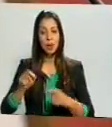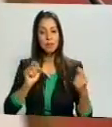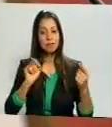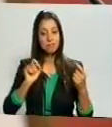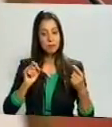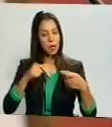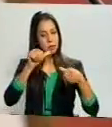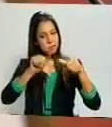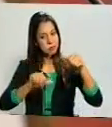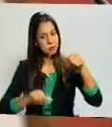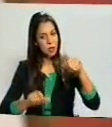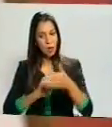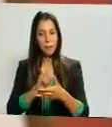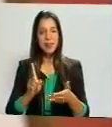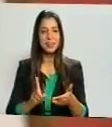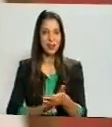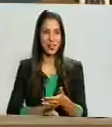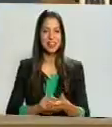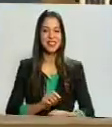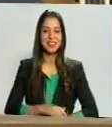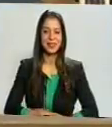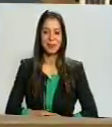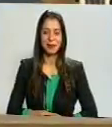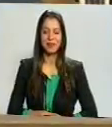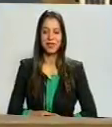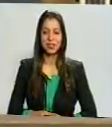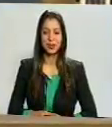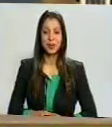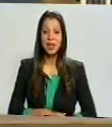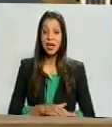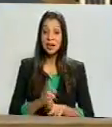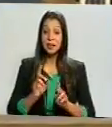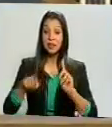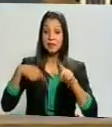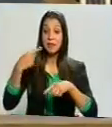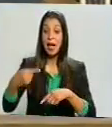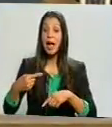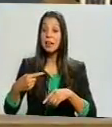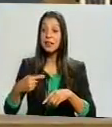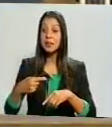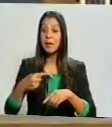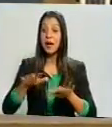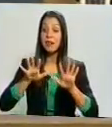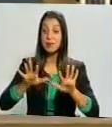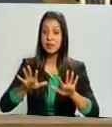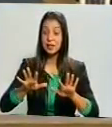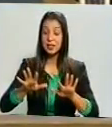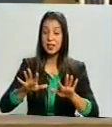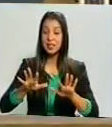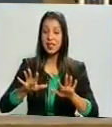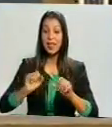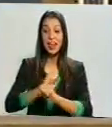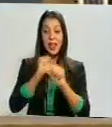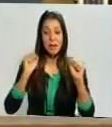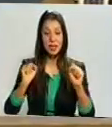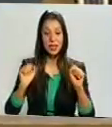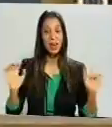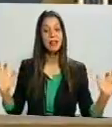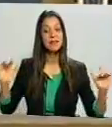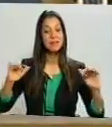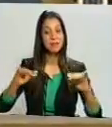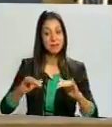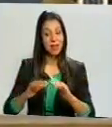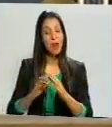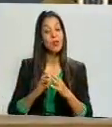en su totalidad, presidente. En virtud de que la materia ha sido agotada, se convoca para el día de mañana a las 10 de la mañana, sesión ordinaria,